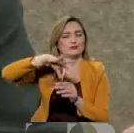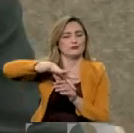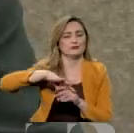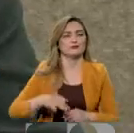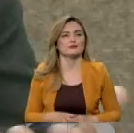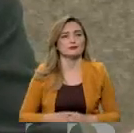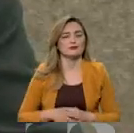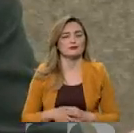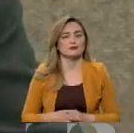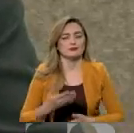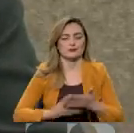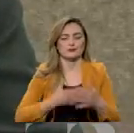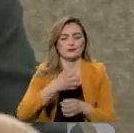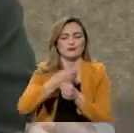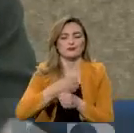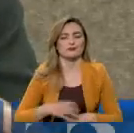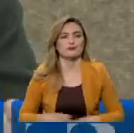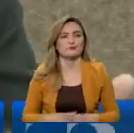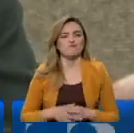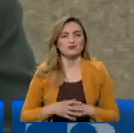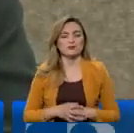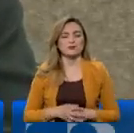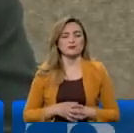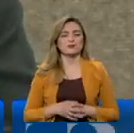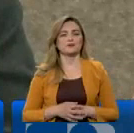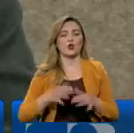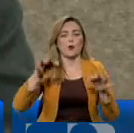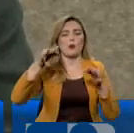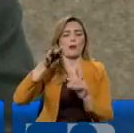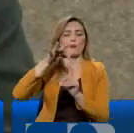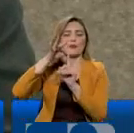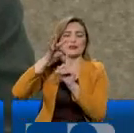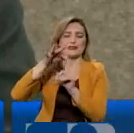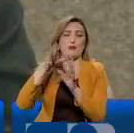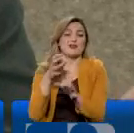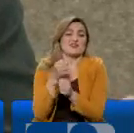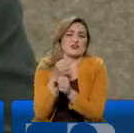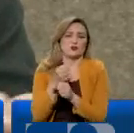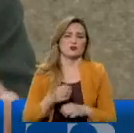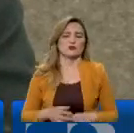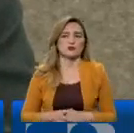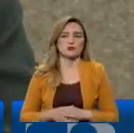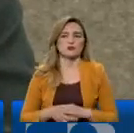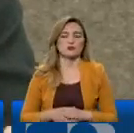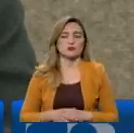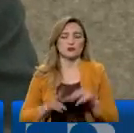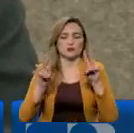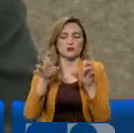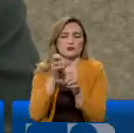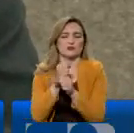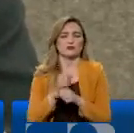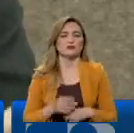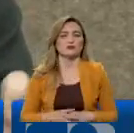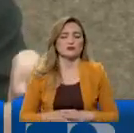Un documento de seguridad se hace con un papel especial. Desde ahí ya iniciaríamos con un tema de seguridad. De